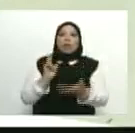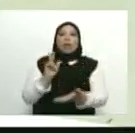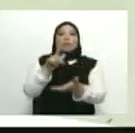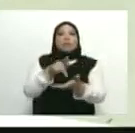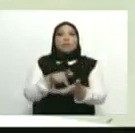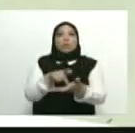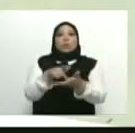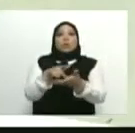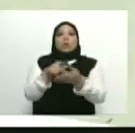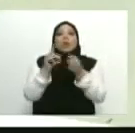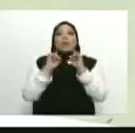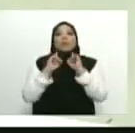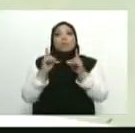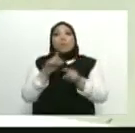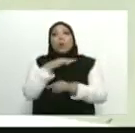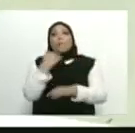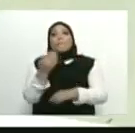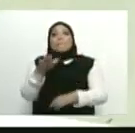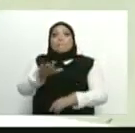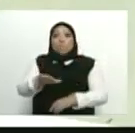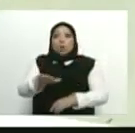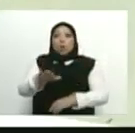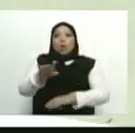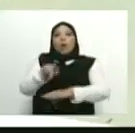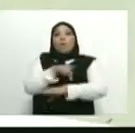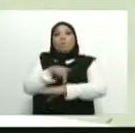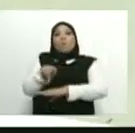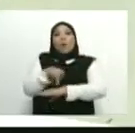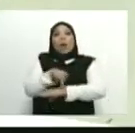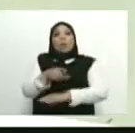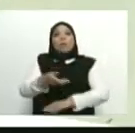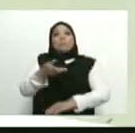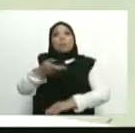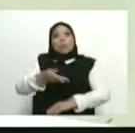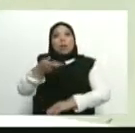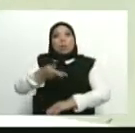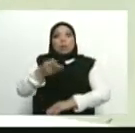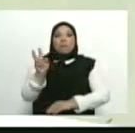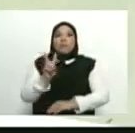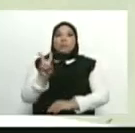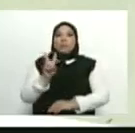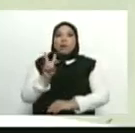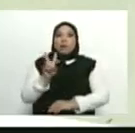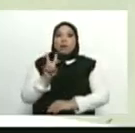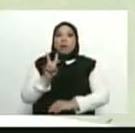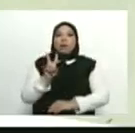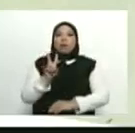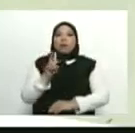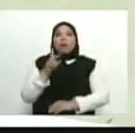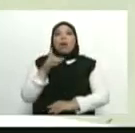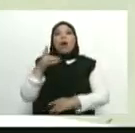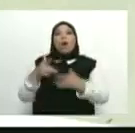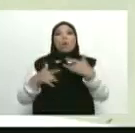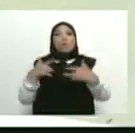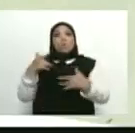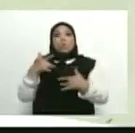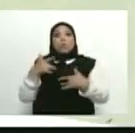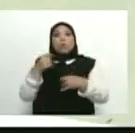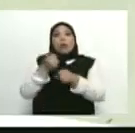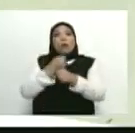los funerales de este gran poeta, y ha dejado una obra, ha dejado un